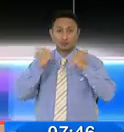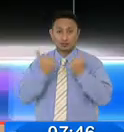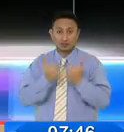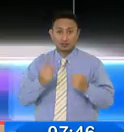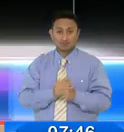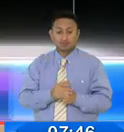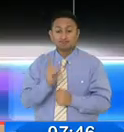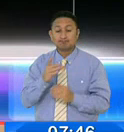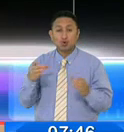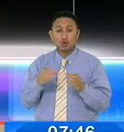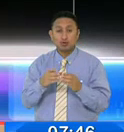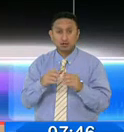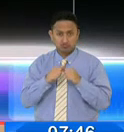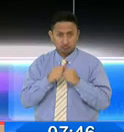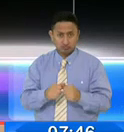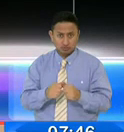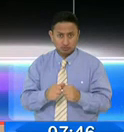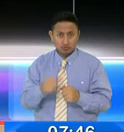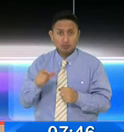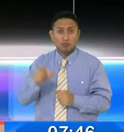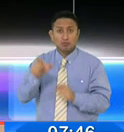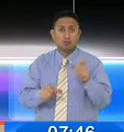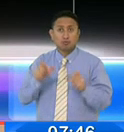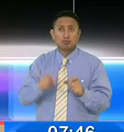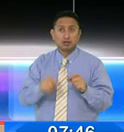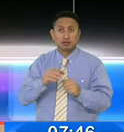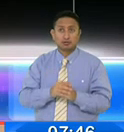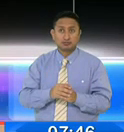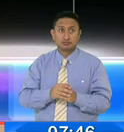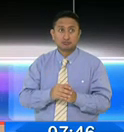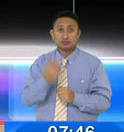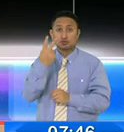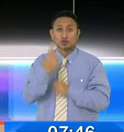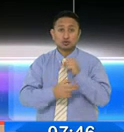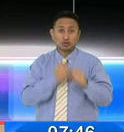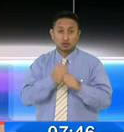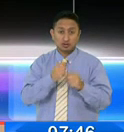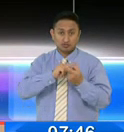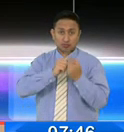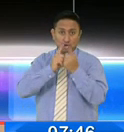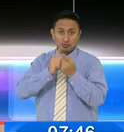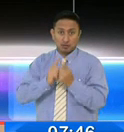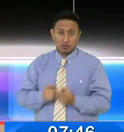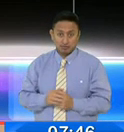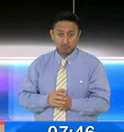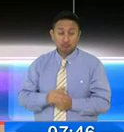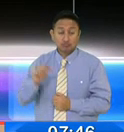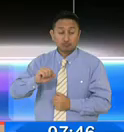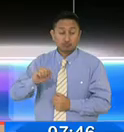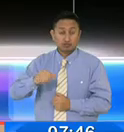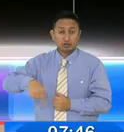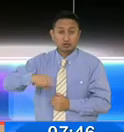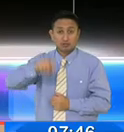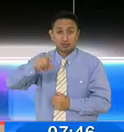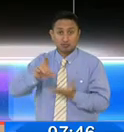será permanente y sus integrantes serán reemplazados cada 2 años. Además, tendrá la potestad de destitución.